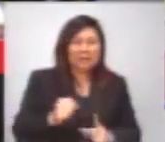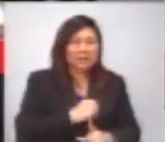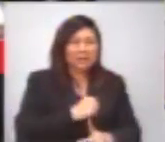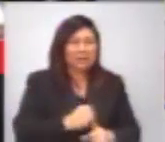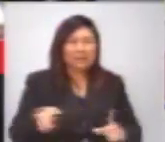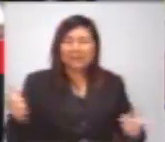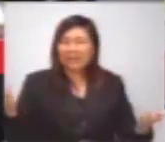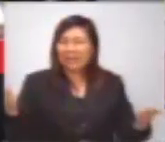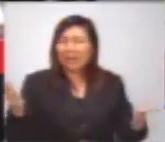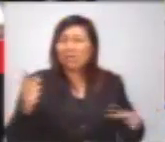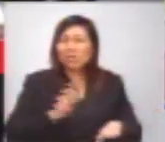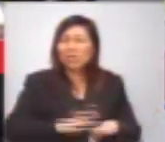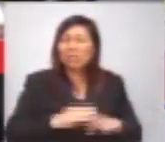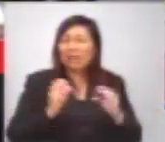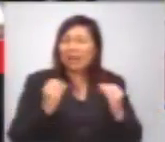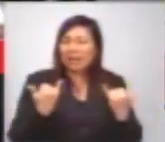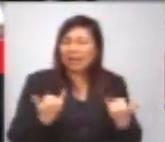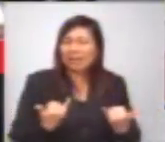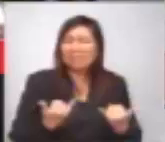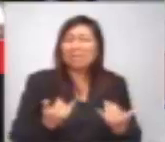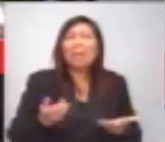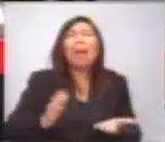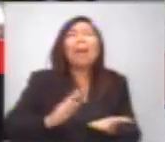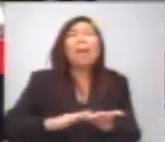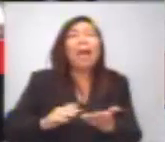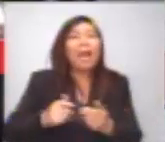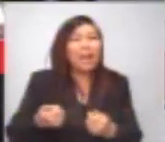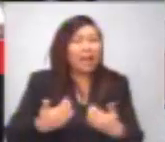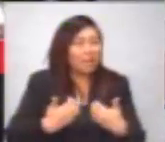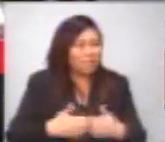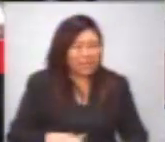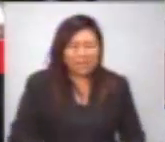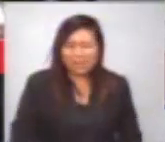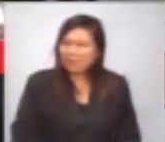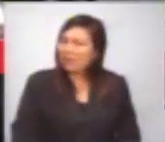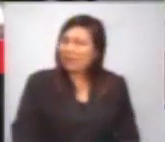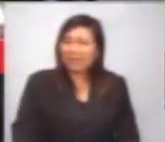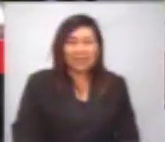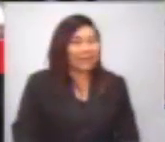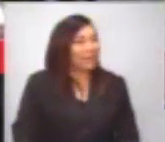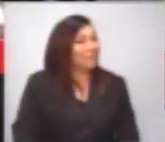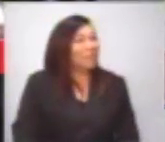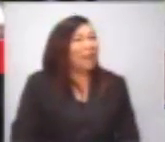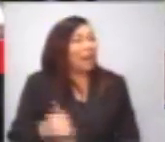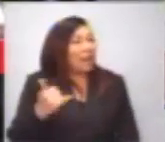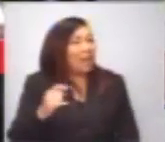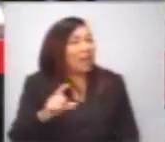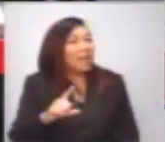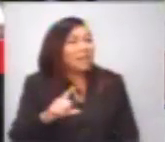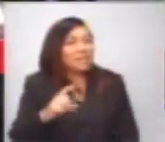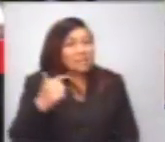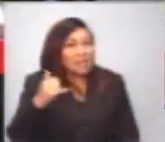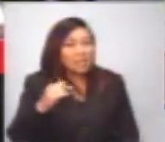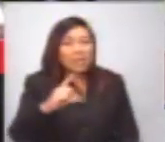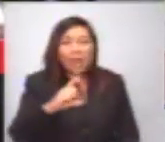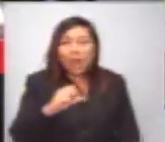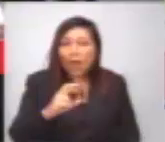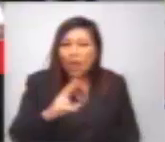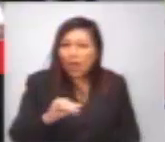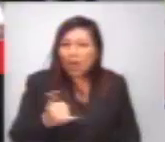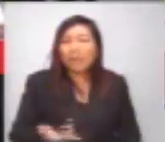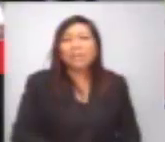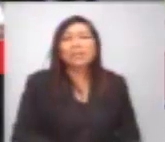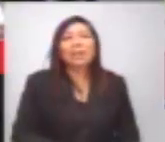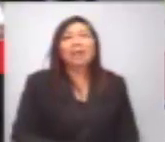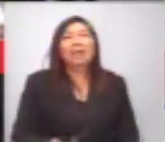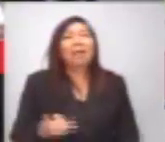maltratan y sobre eso se da beneficios a estas empresas industriales. Leche Gloria y las demás empresas